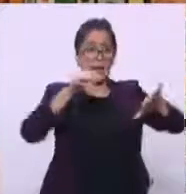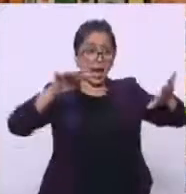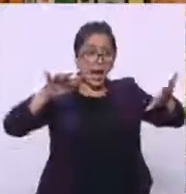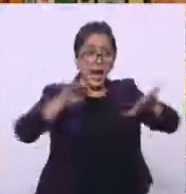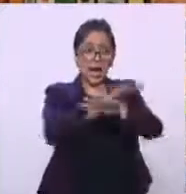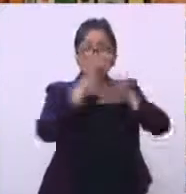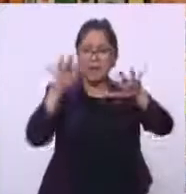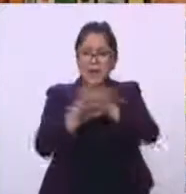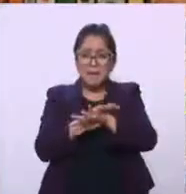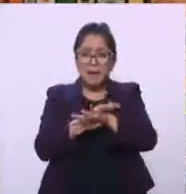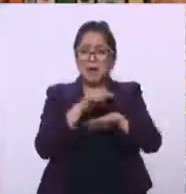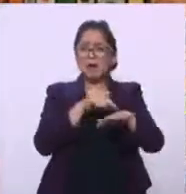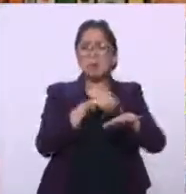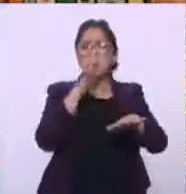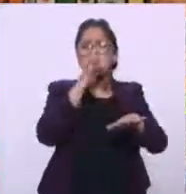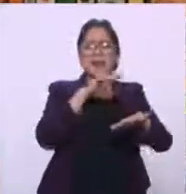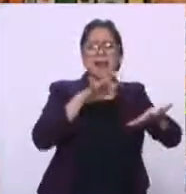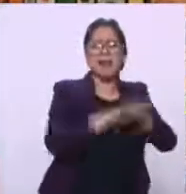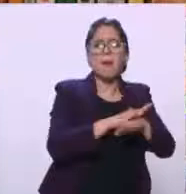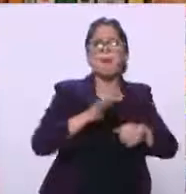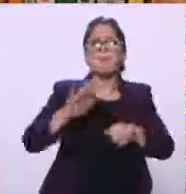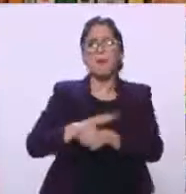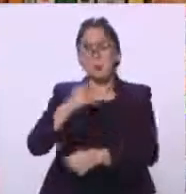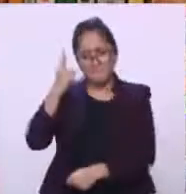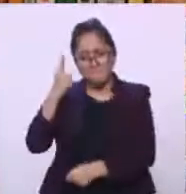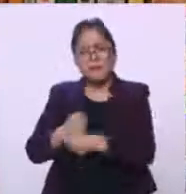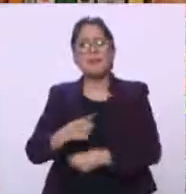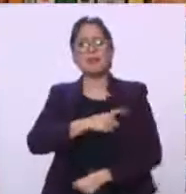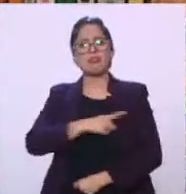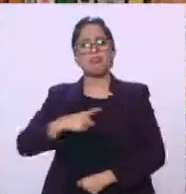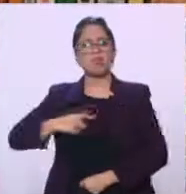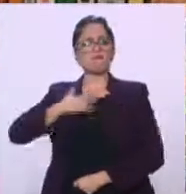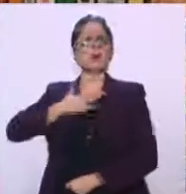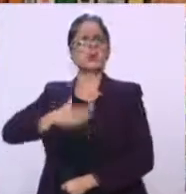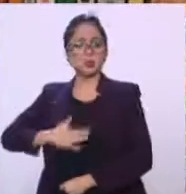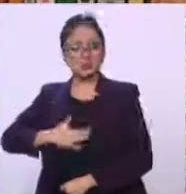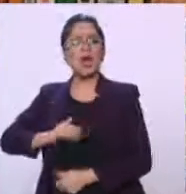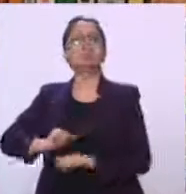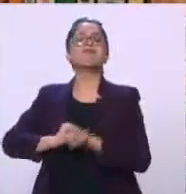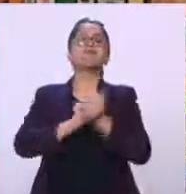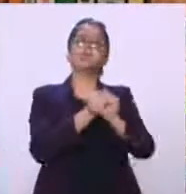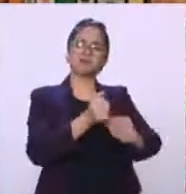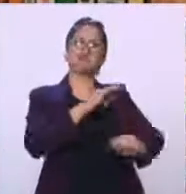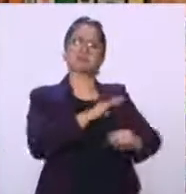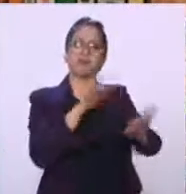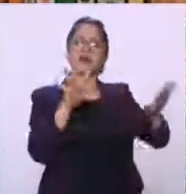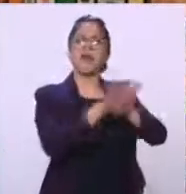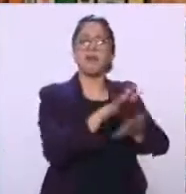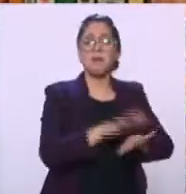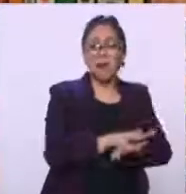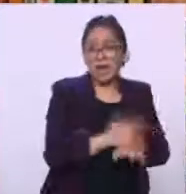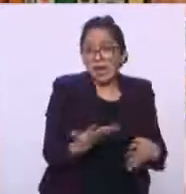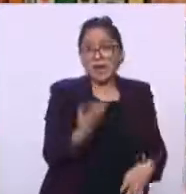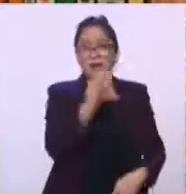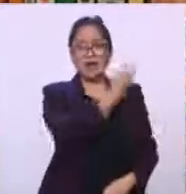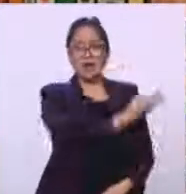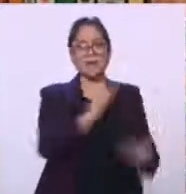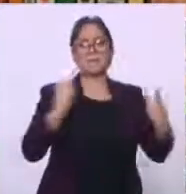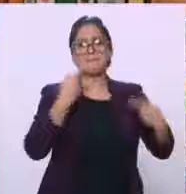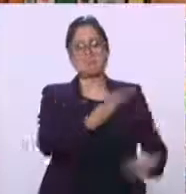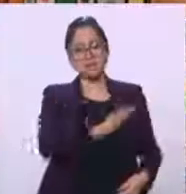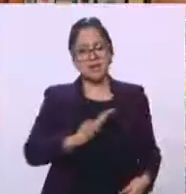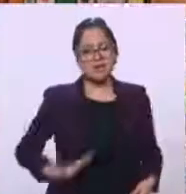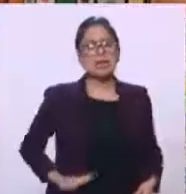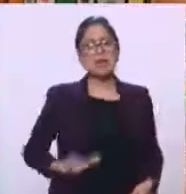lo que creo que es muy positivo que se empiece a hablar sobre esto, que el propio presidente esté hablando de que ya se comparezcan,